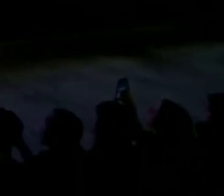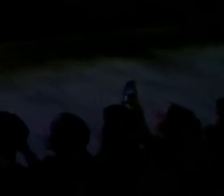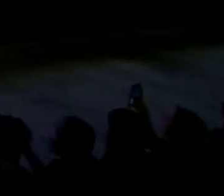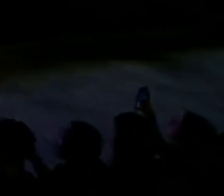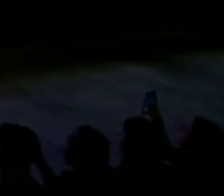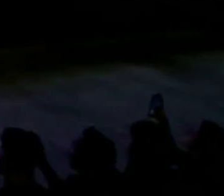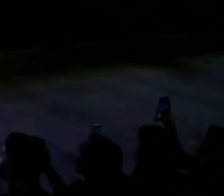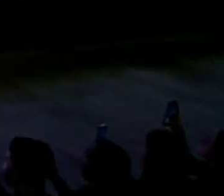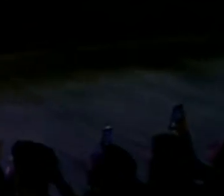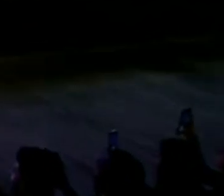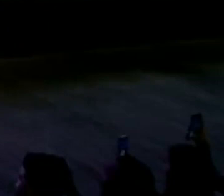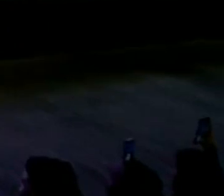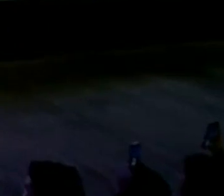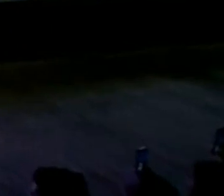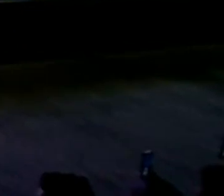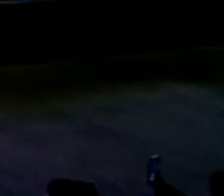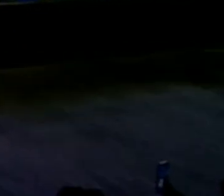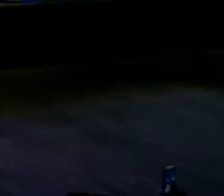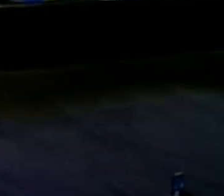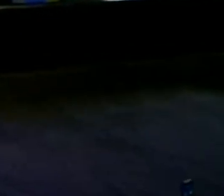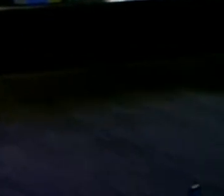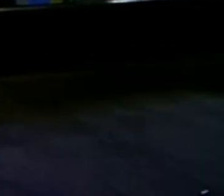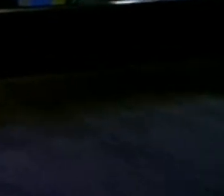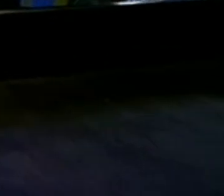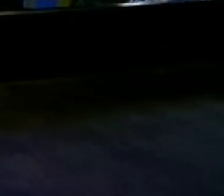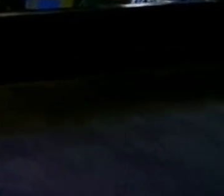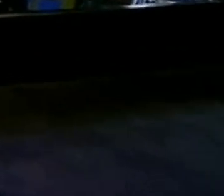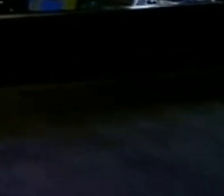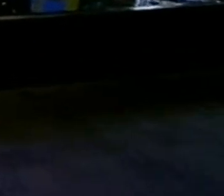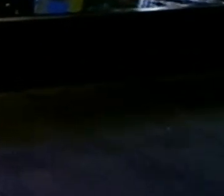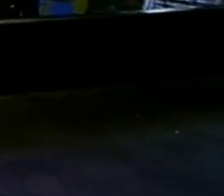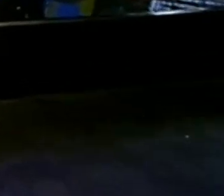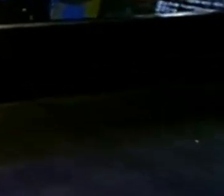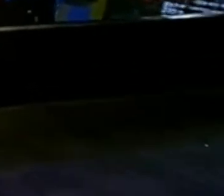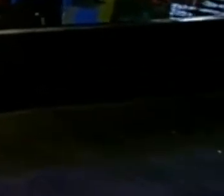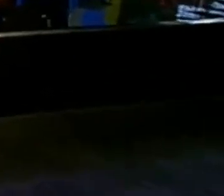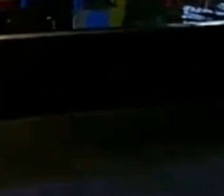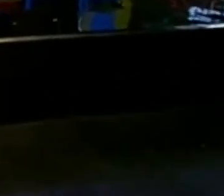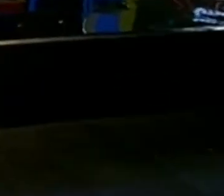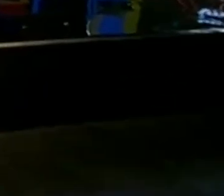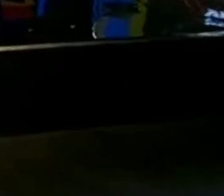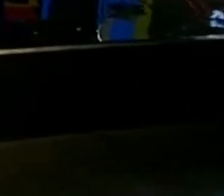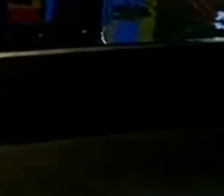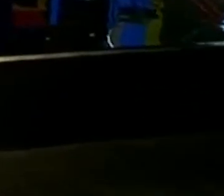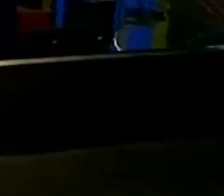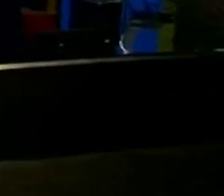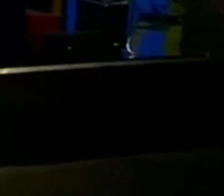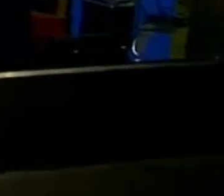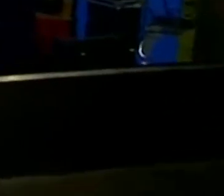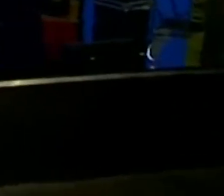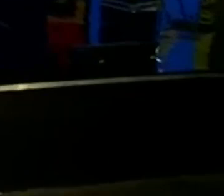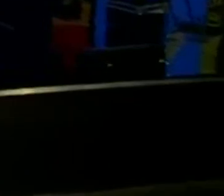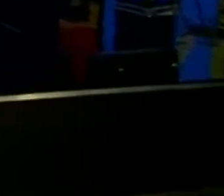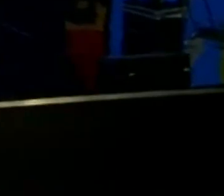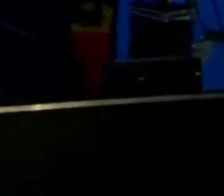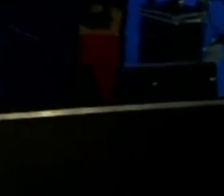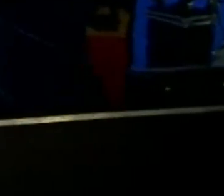cuando quieras estar felina Hola imaginativa Buenas noches